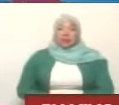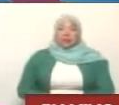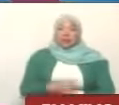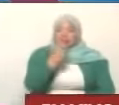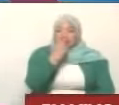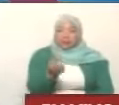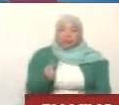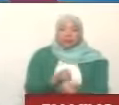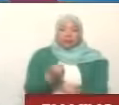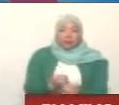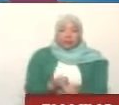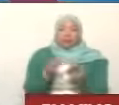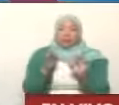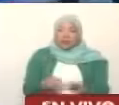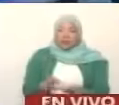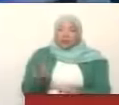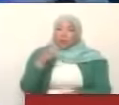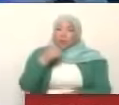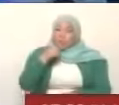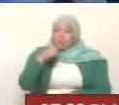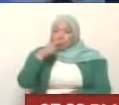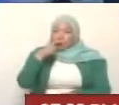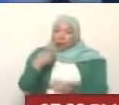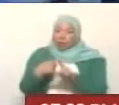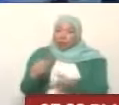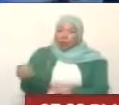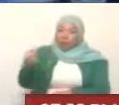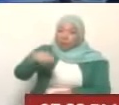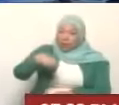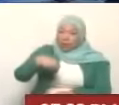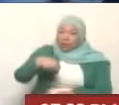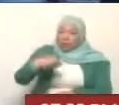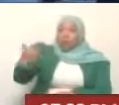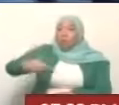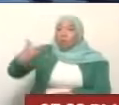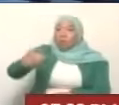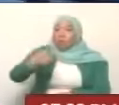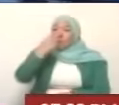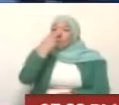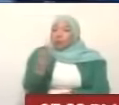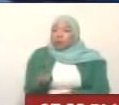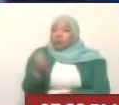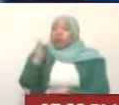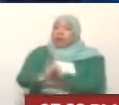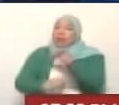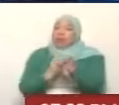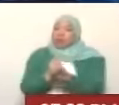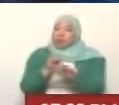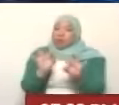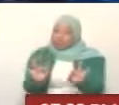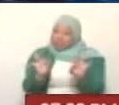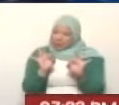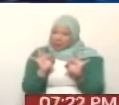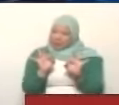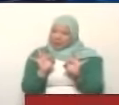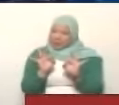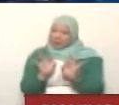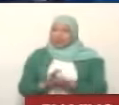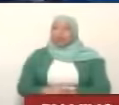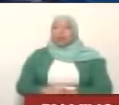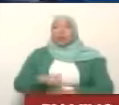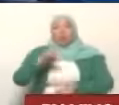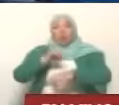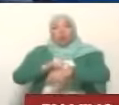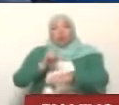también tenemos aquí en el estudio de Comauro Más a una importante invitada internacional y especial. Se trata de la